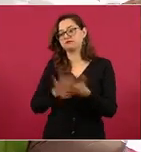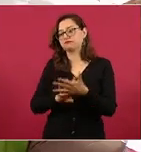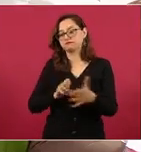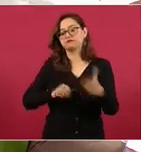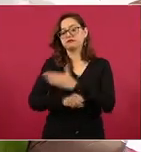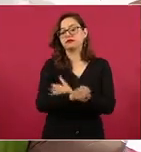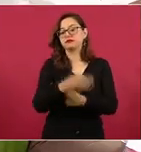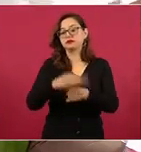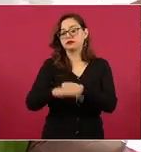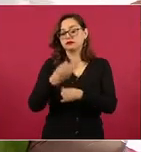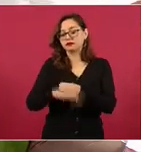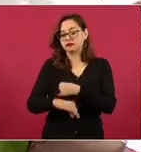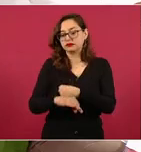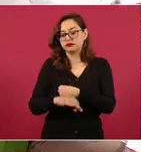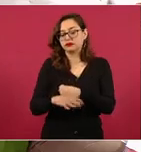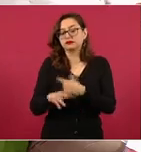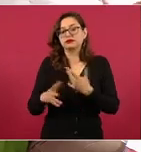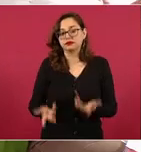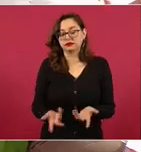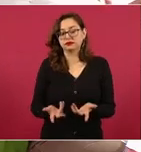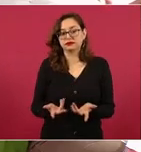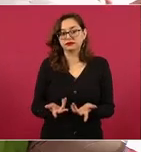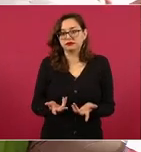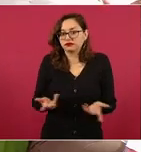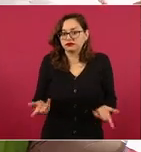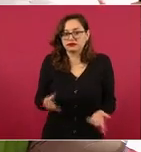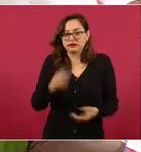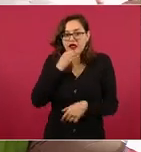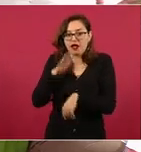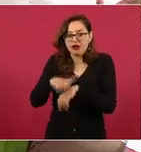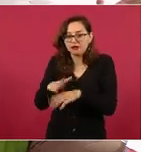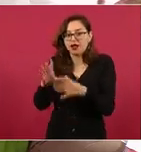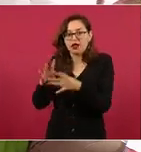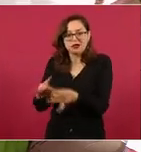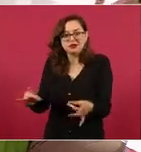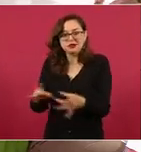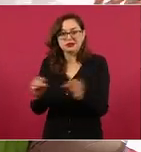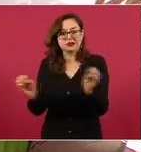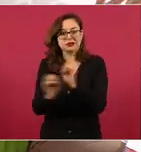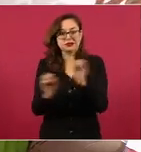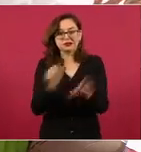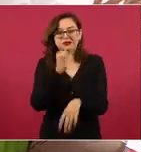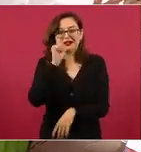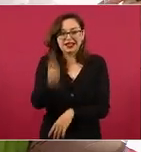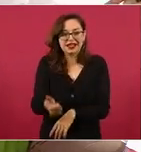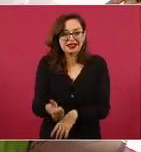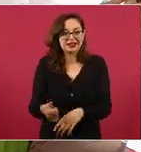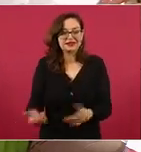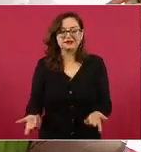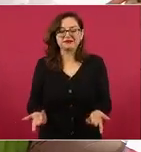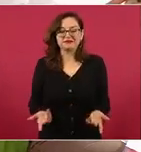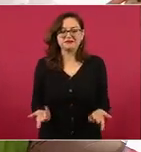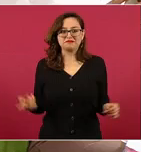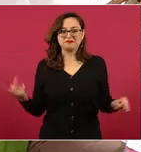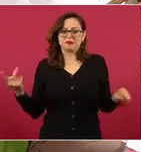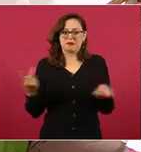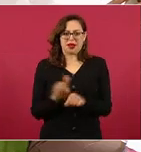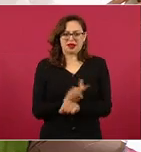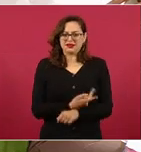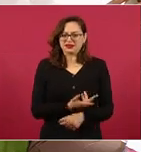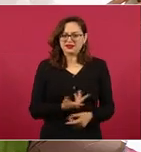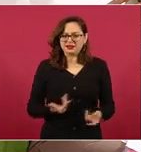Unidos, hacen la detención, se van sin dar ninguna explicación. En este sentido, presente